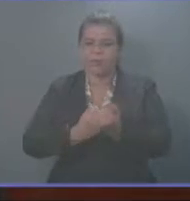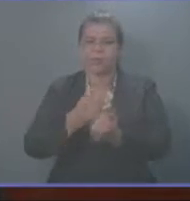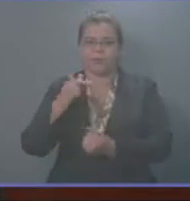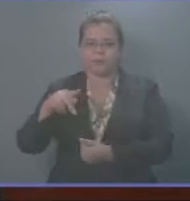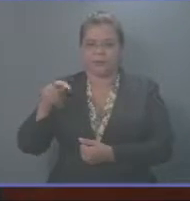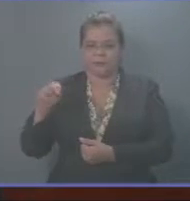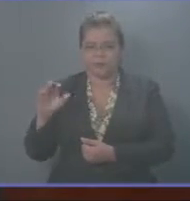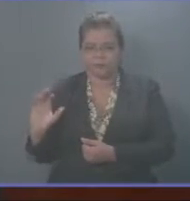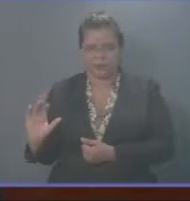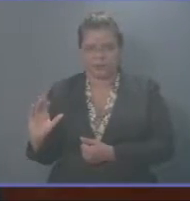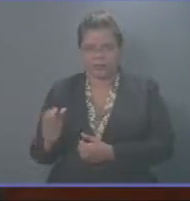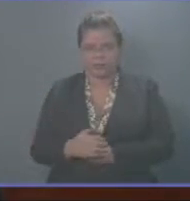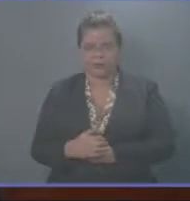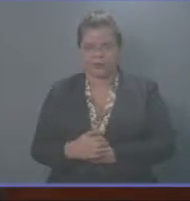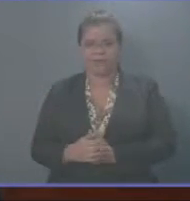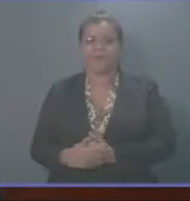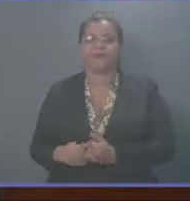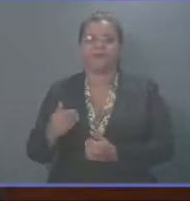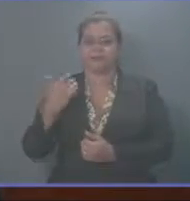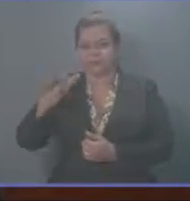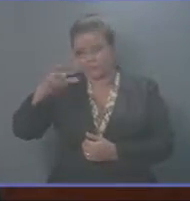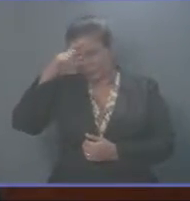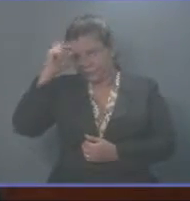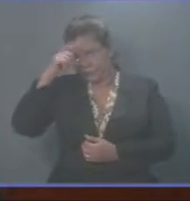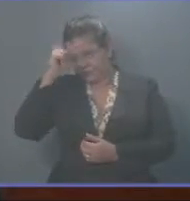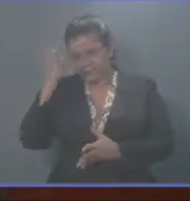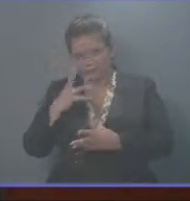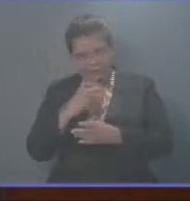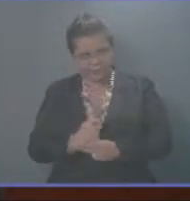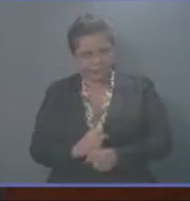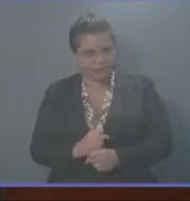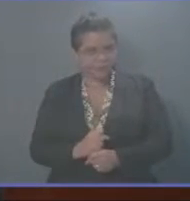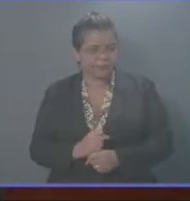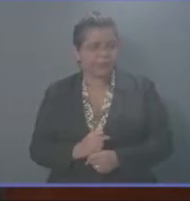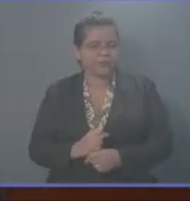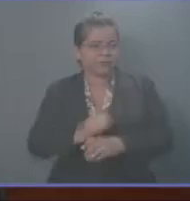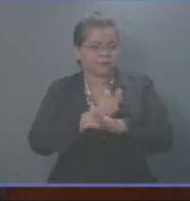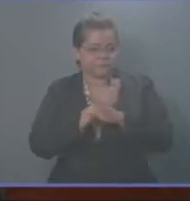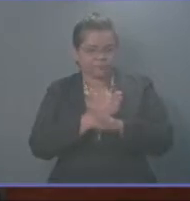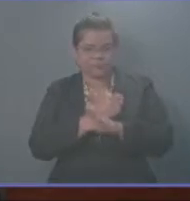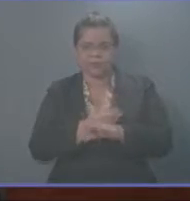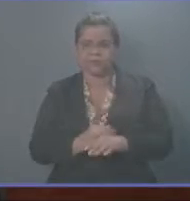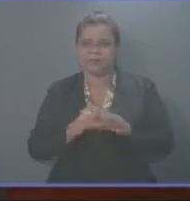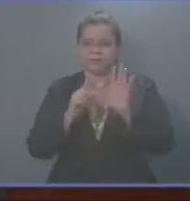Nacional Civil en labores de seguridad. Asimismo,